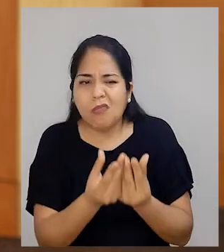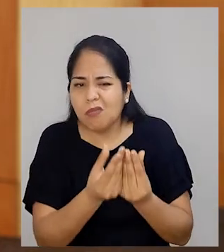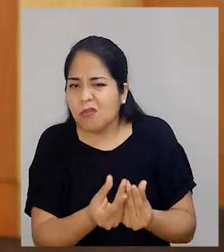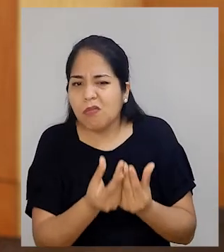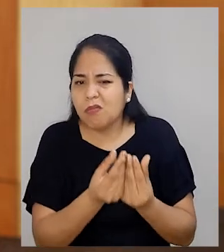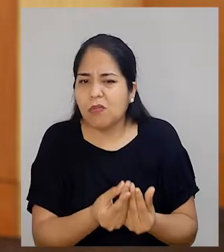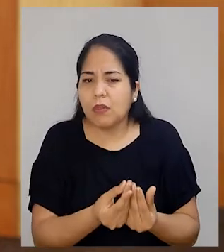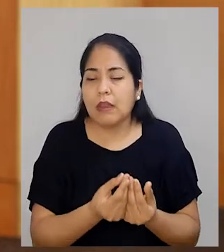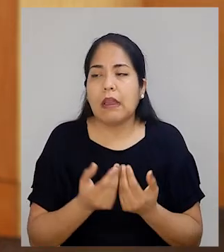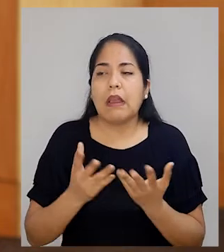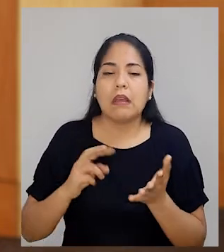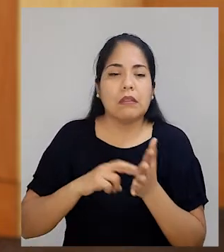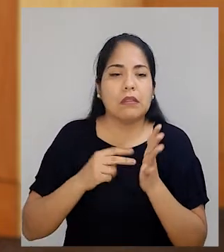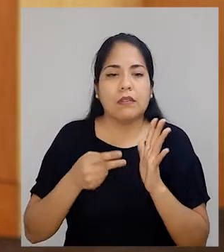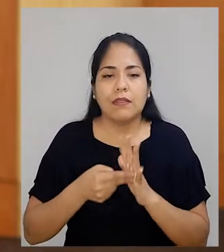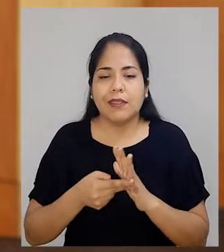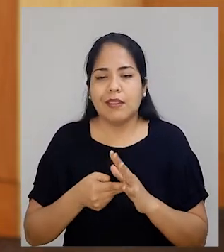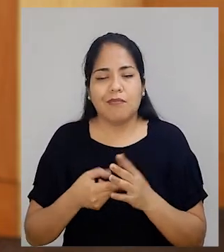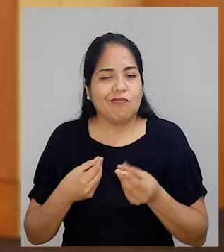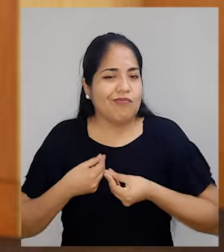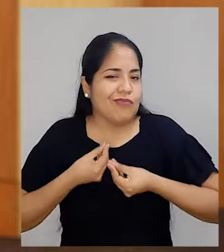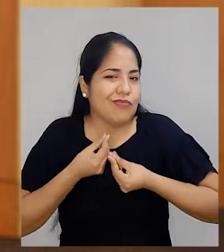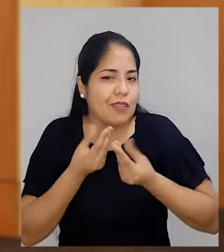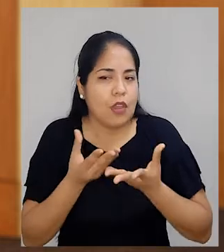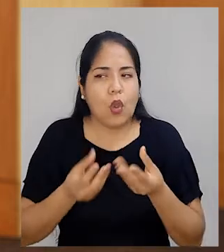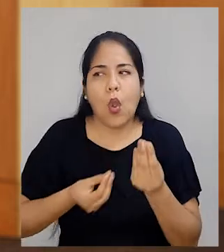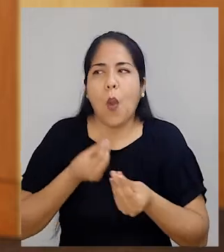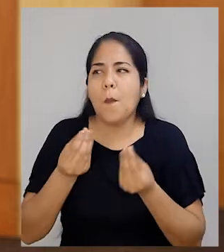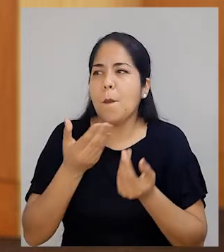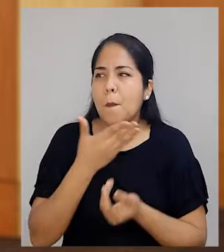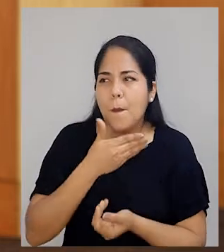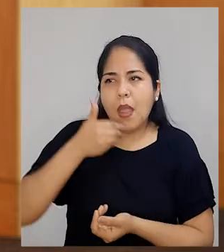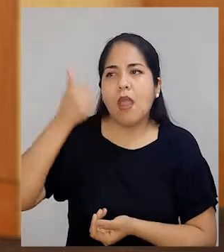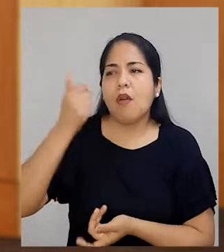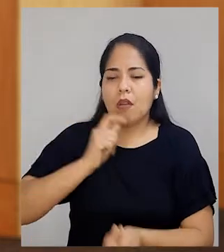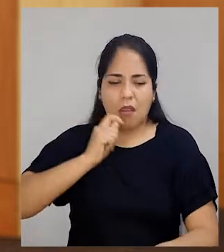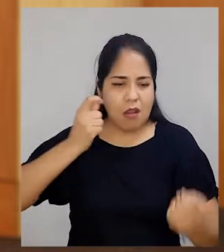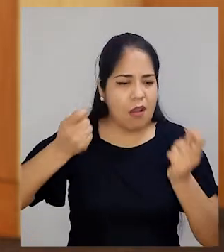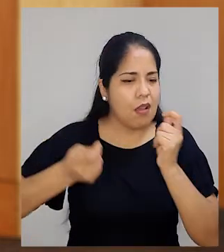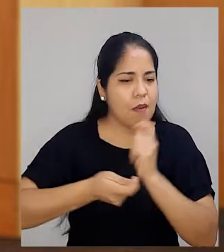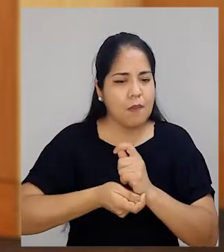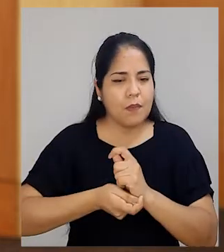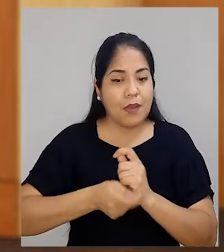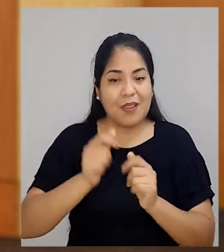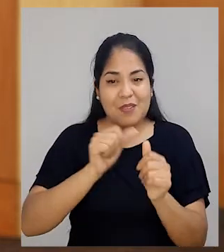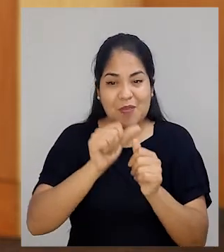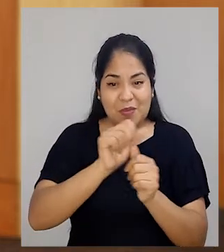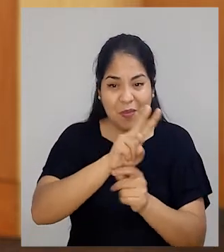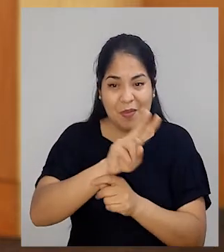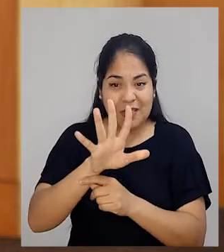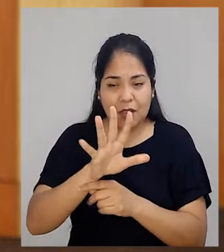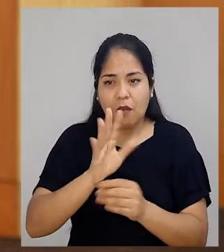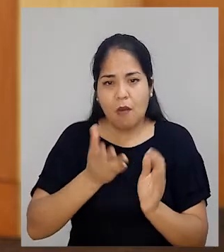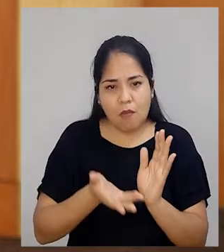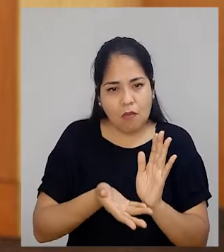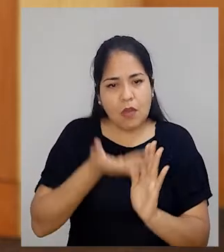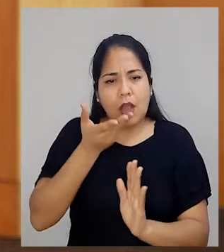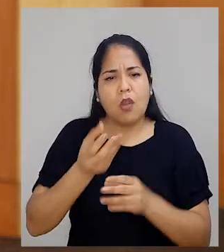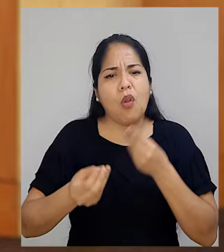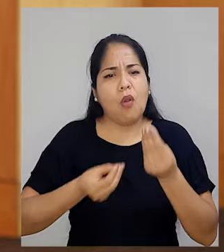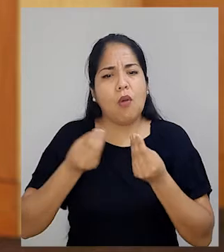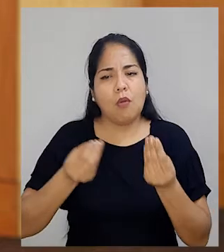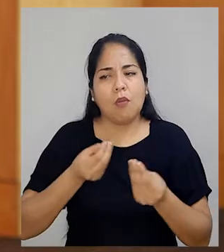justamente a la poca empleabilidad que le pueden dar a la persona con discapacidad. ¿Cómo se puede revertir esas cifras y